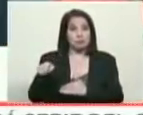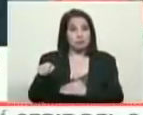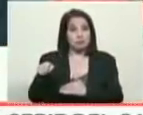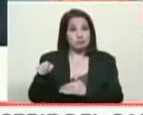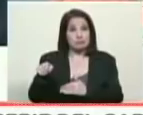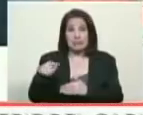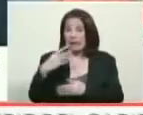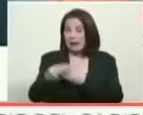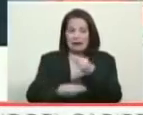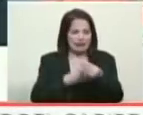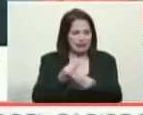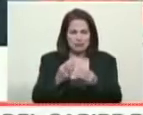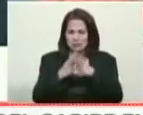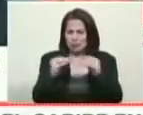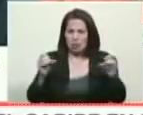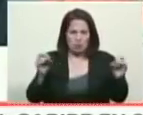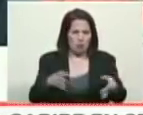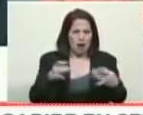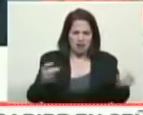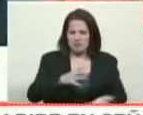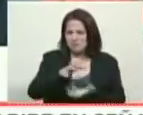todo guarimba